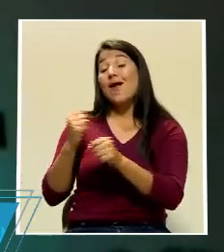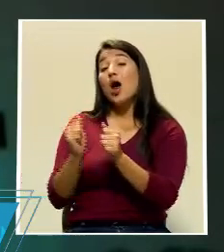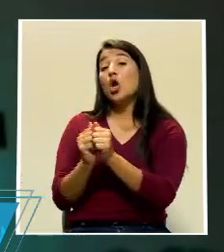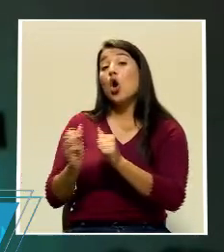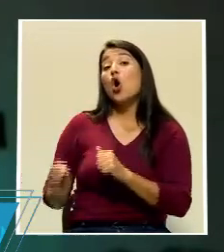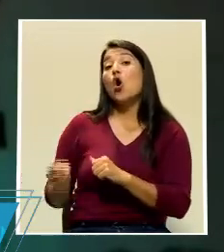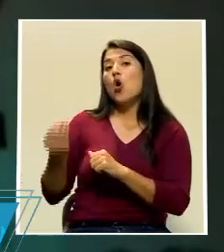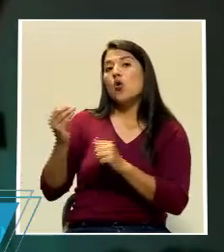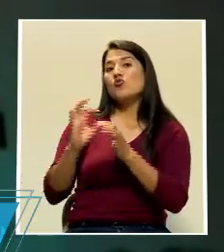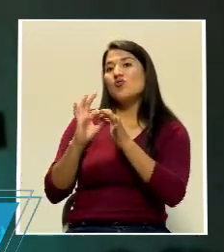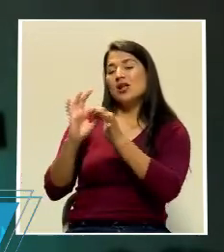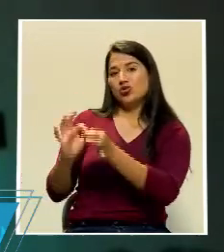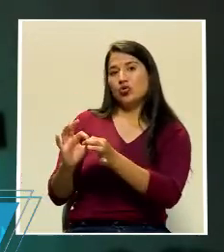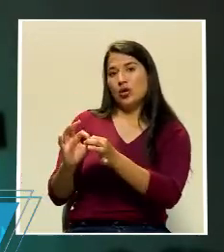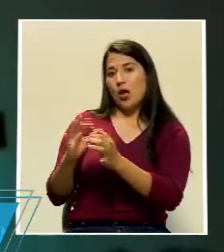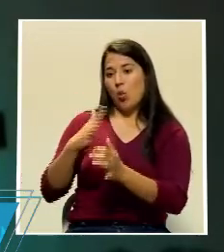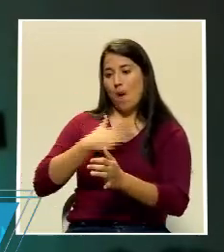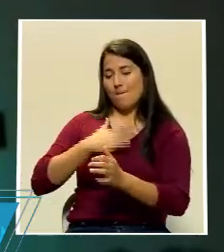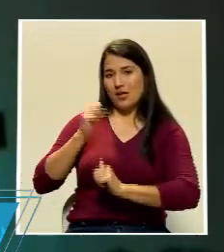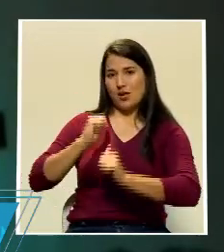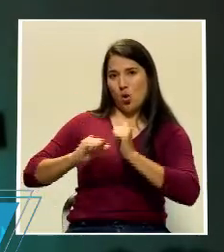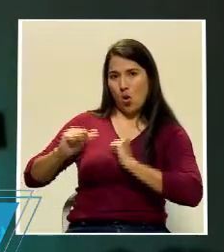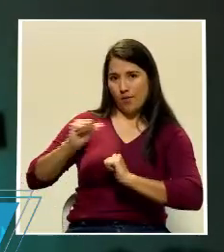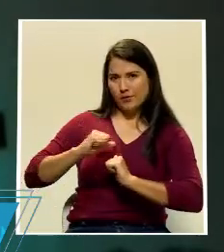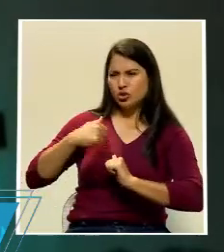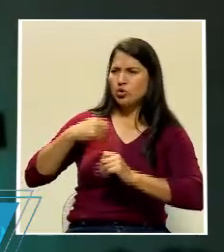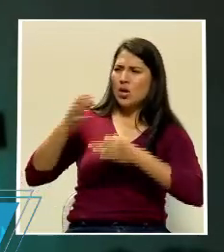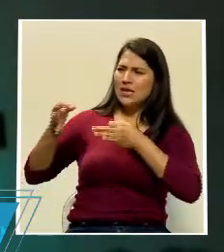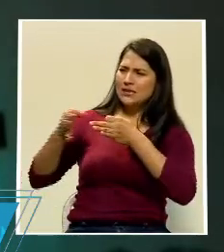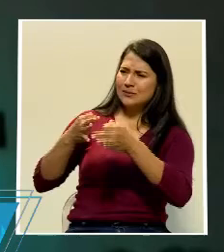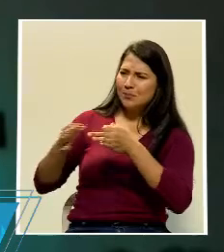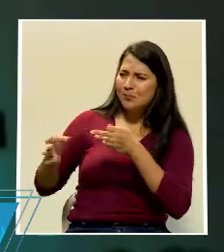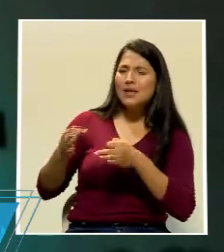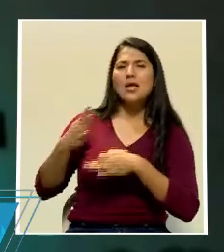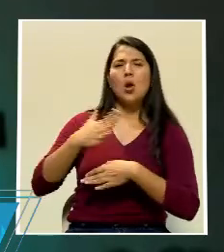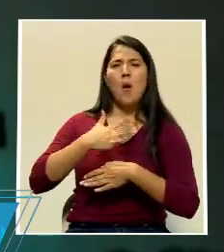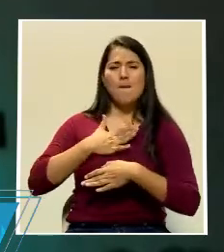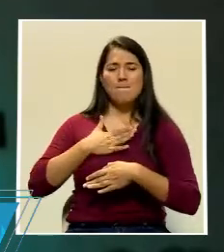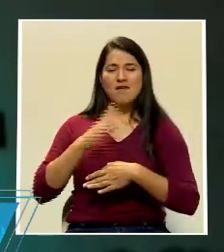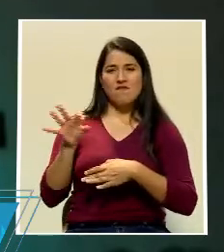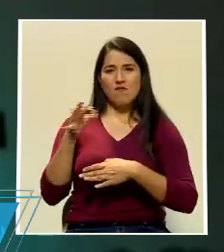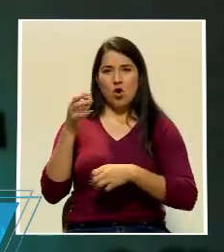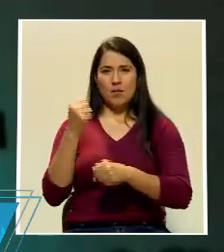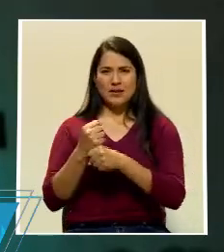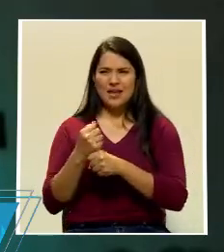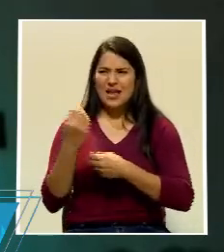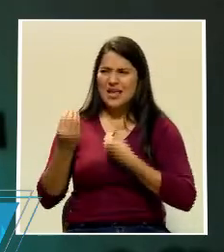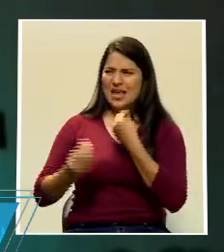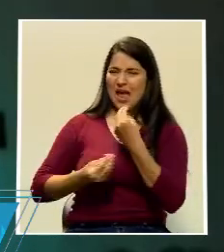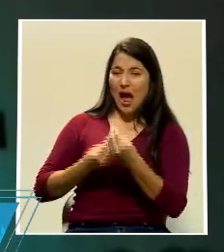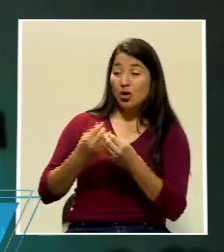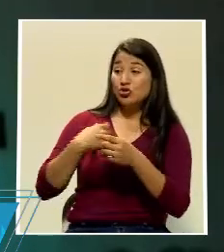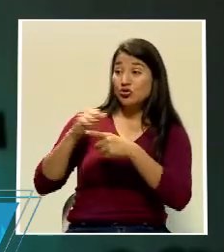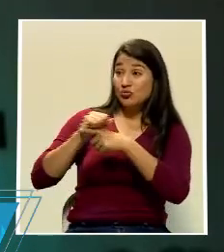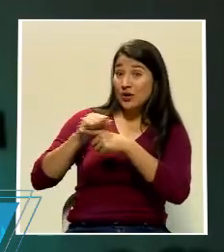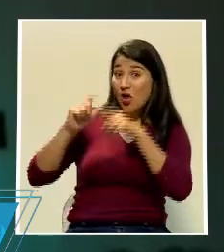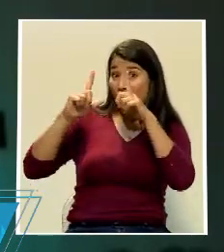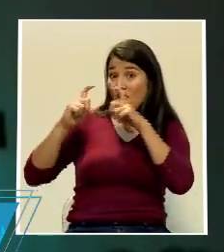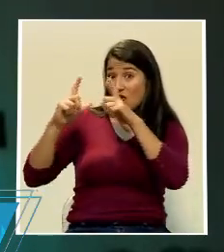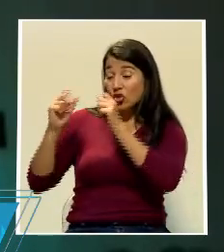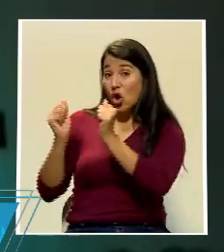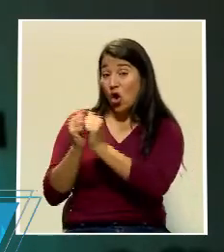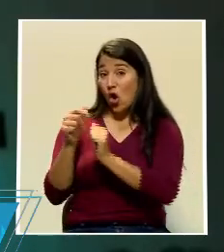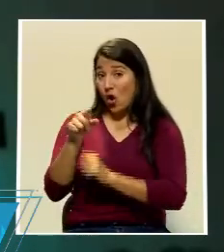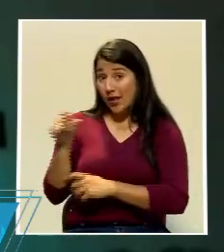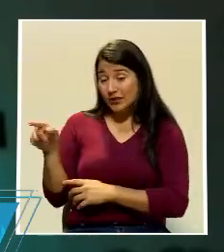adolescentes sobre mi propia obra. Yo les explico un poco cuál es mi estilo, qué es lo que yo hago y hacemos ejercicios de fotografía con ellos. O en el